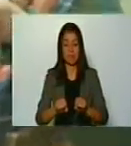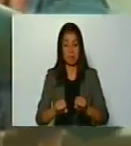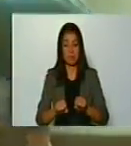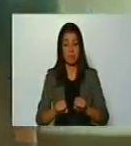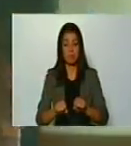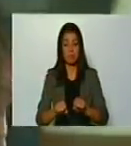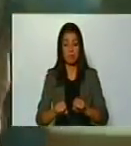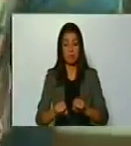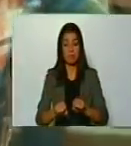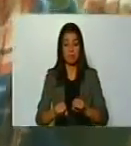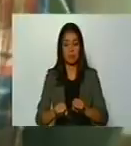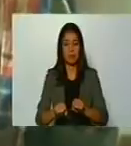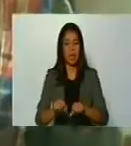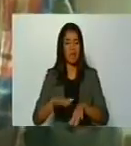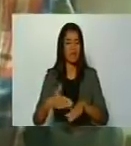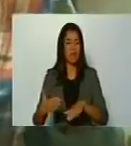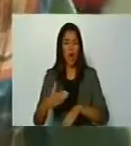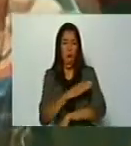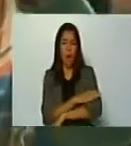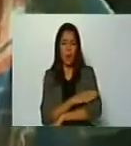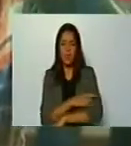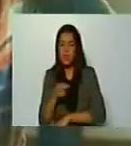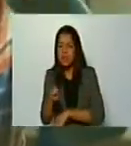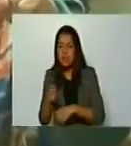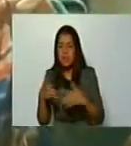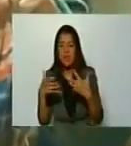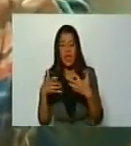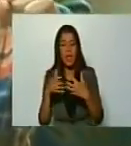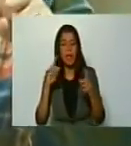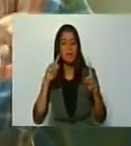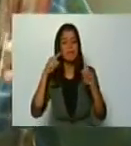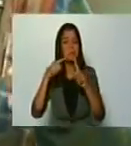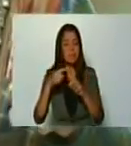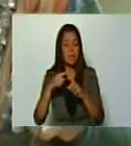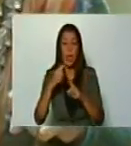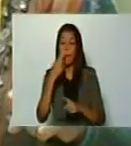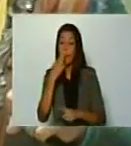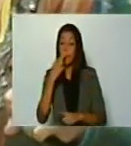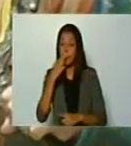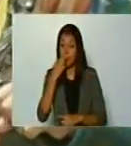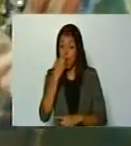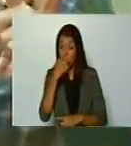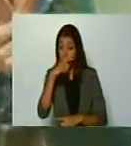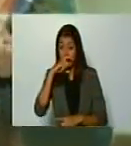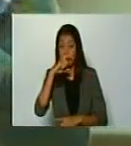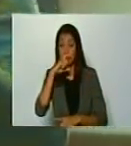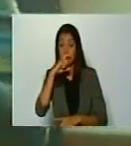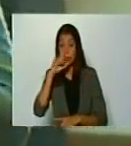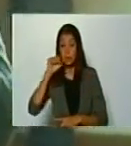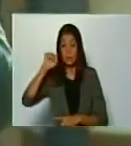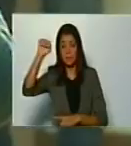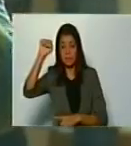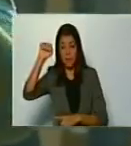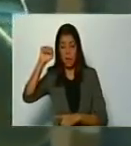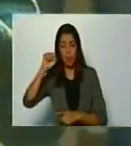Al final, todo esto que ellos hicieron era para derrocar a un gobierno constitucional. Es la toma del poder por vía violenta.